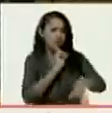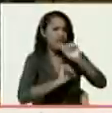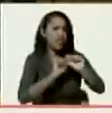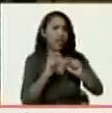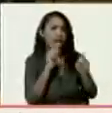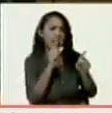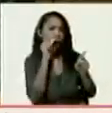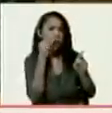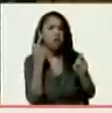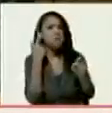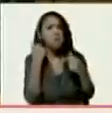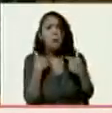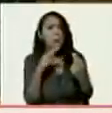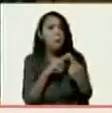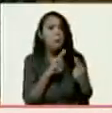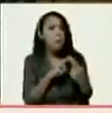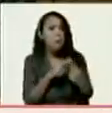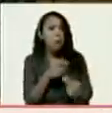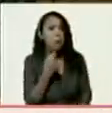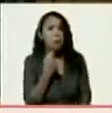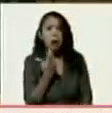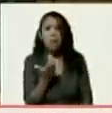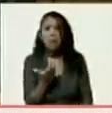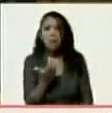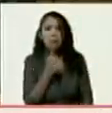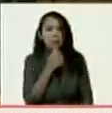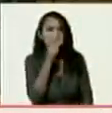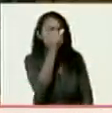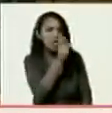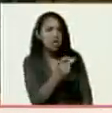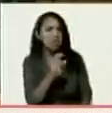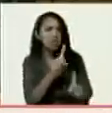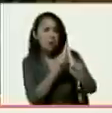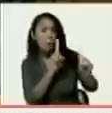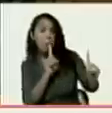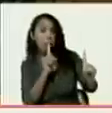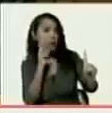conozco, no lo he visto en mi vida jamás, ni de lejos creo que lo he visto.